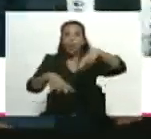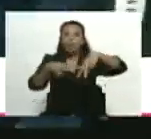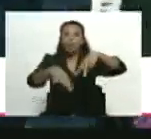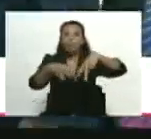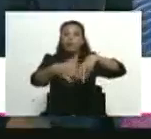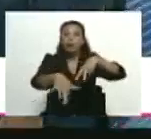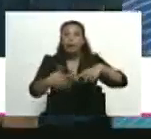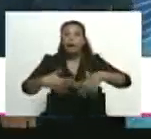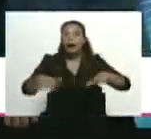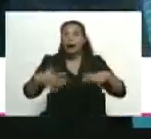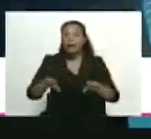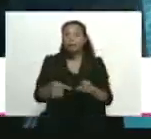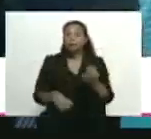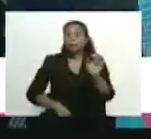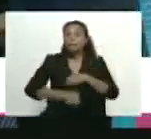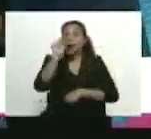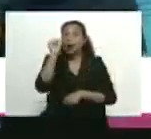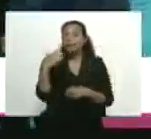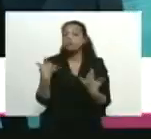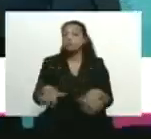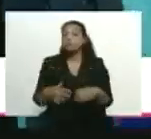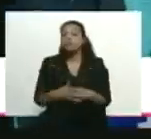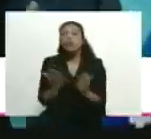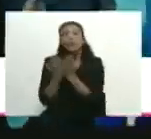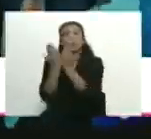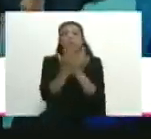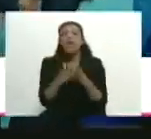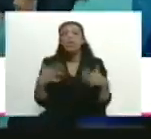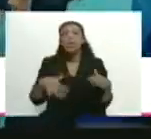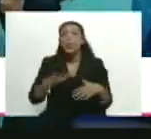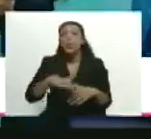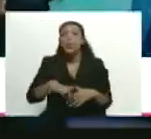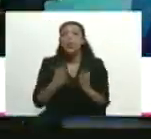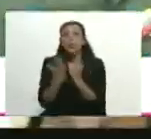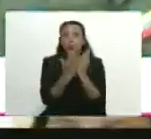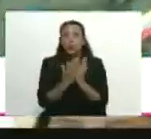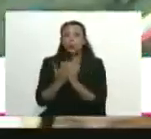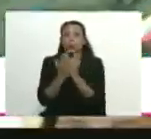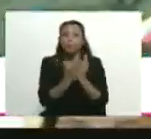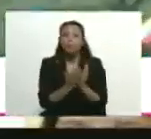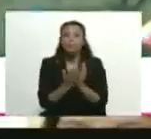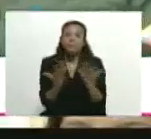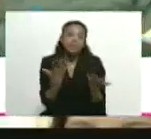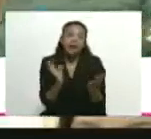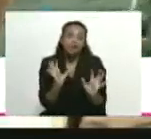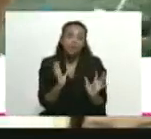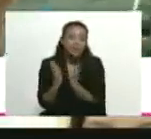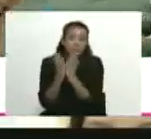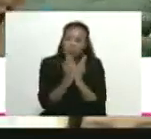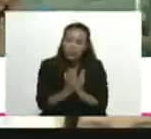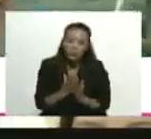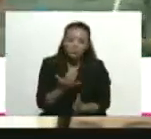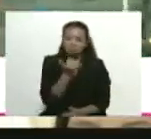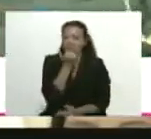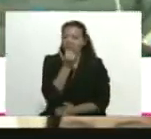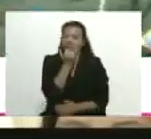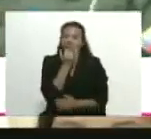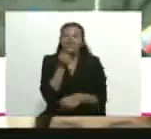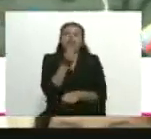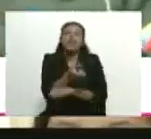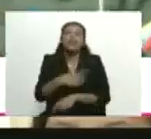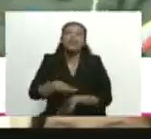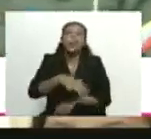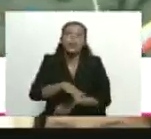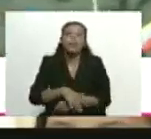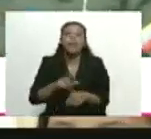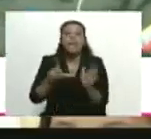¿Ah? ¿Dónde estudiaste? Bueno, estudio en... Bueno, ya no estudio. ¿Te graduaste dónde?